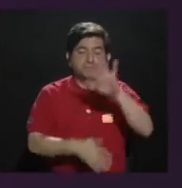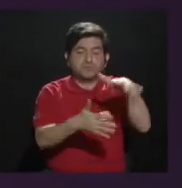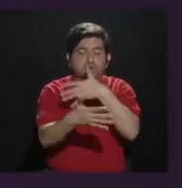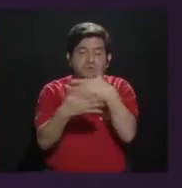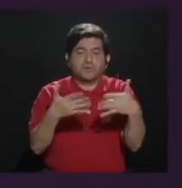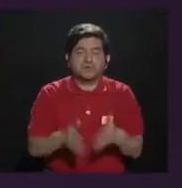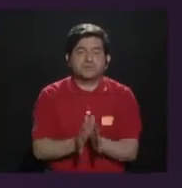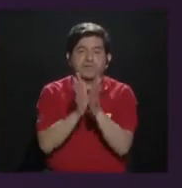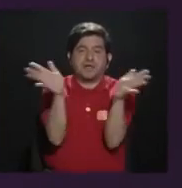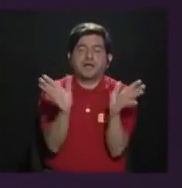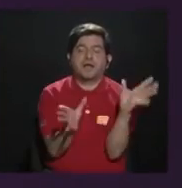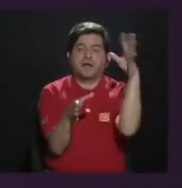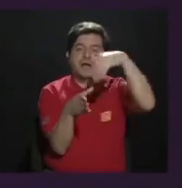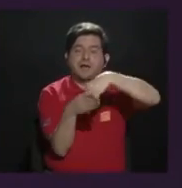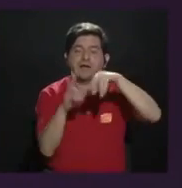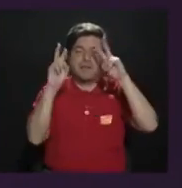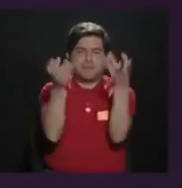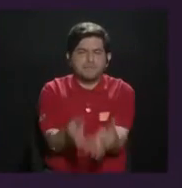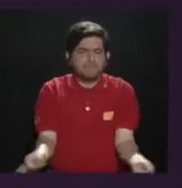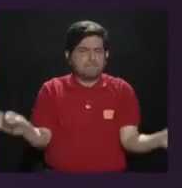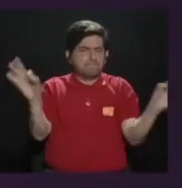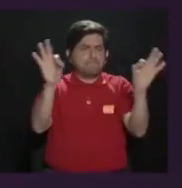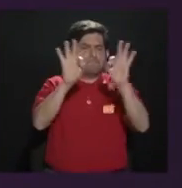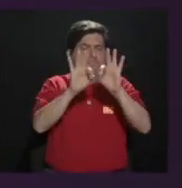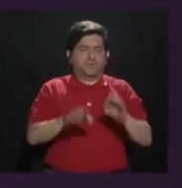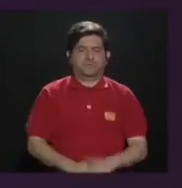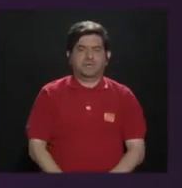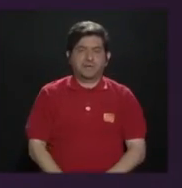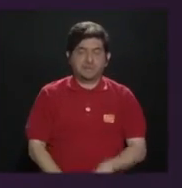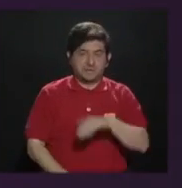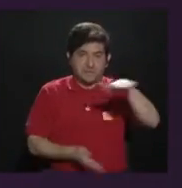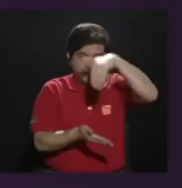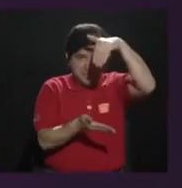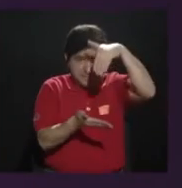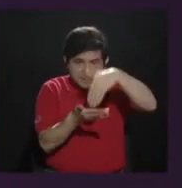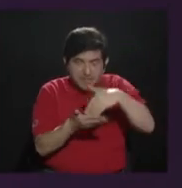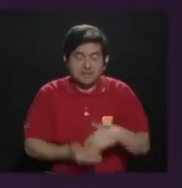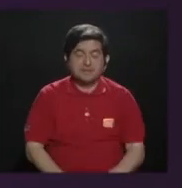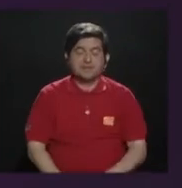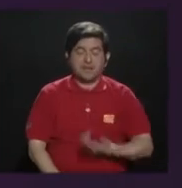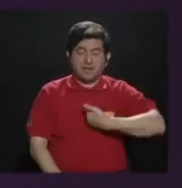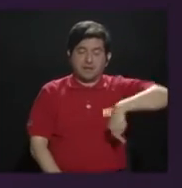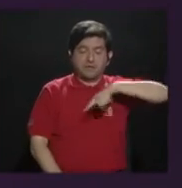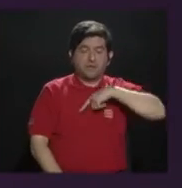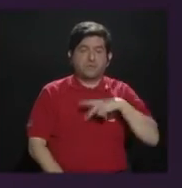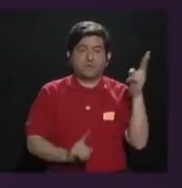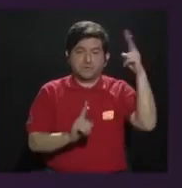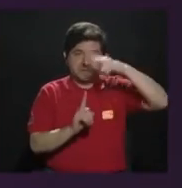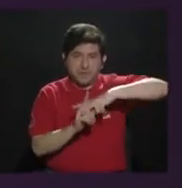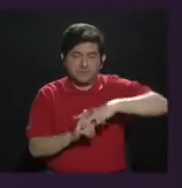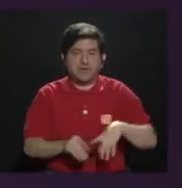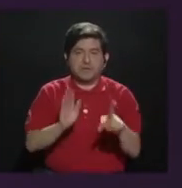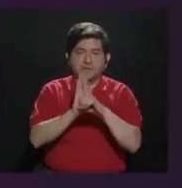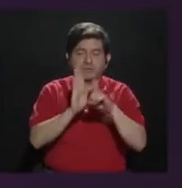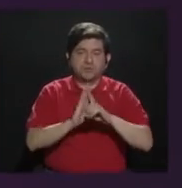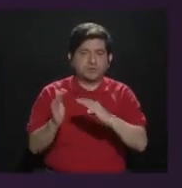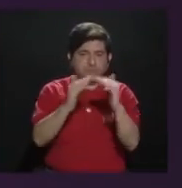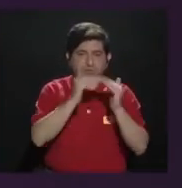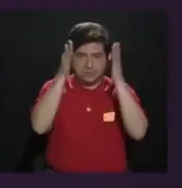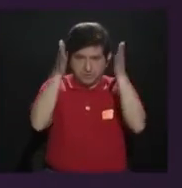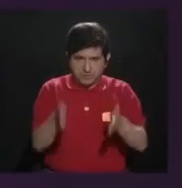pública temas cruciales y centrales para el ejercicio pleno de nuestra ciudadanía. Esos